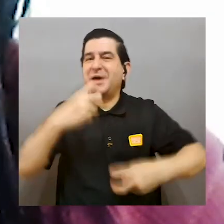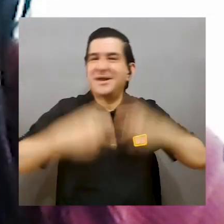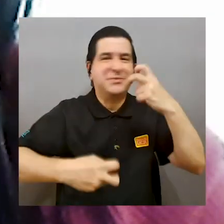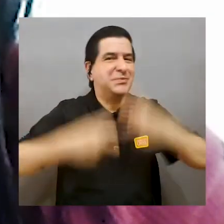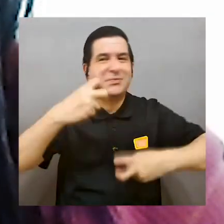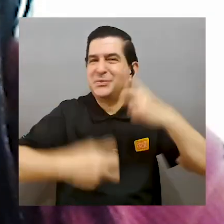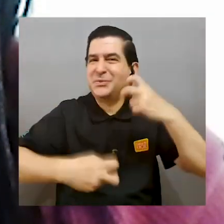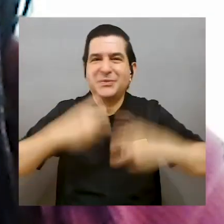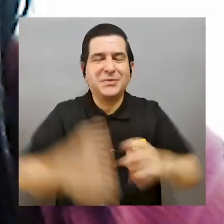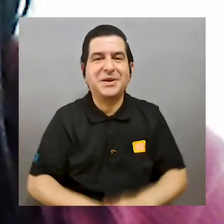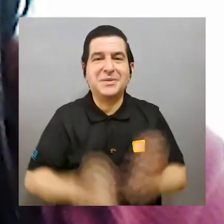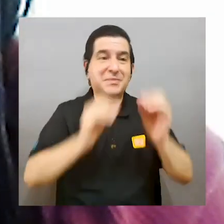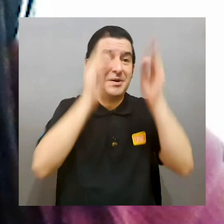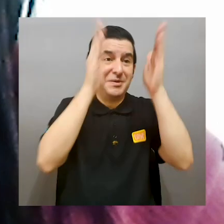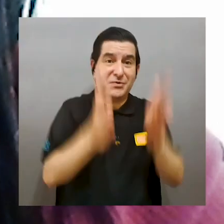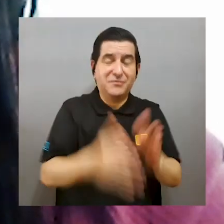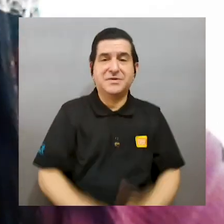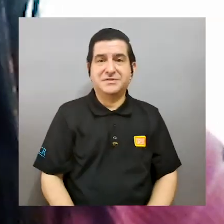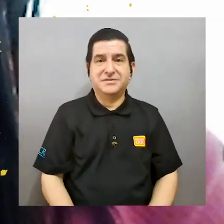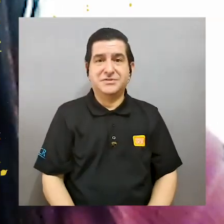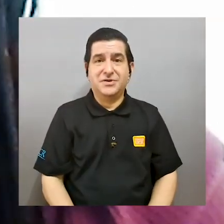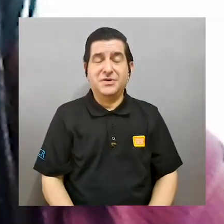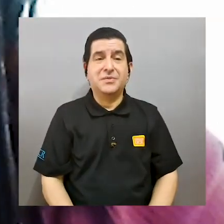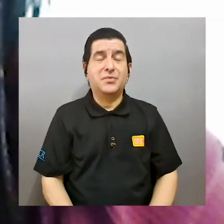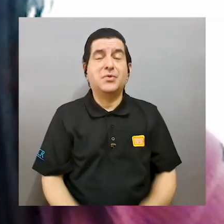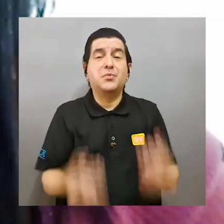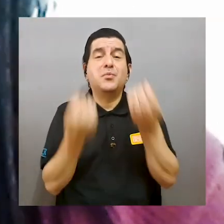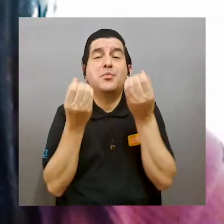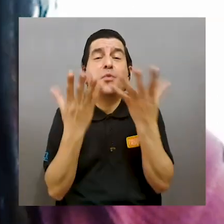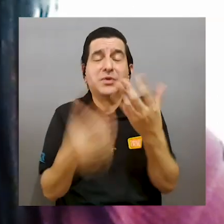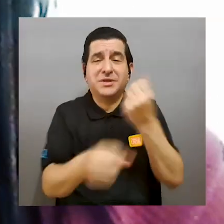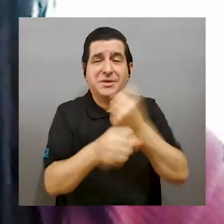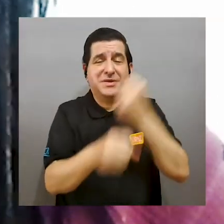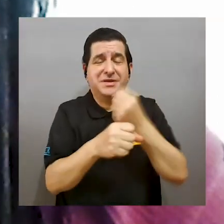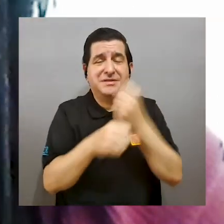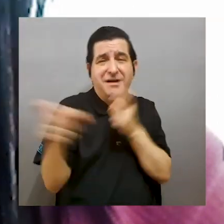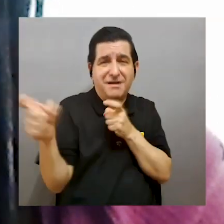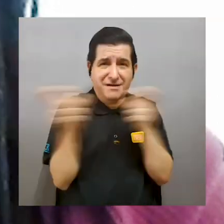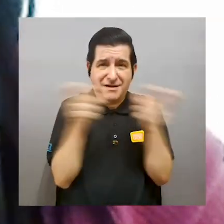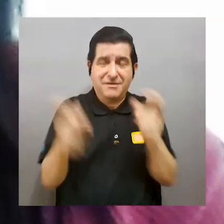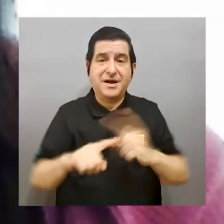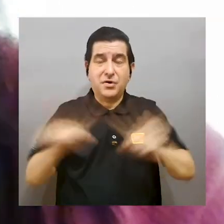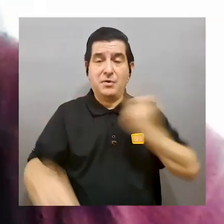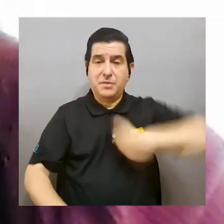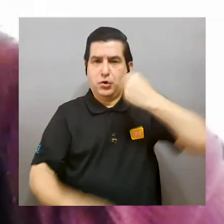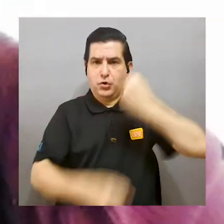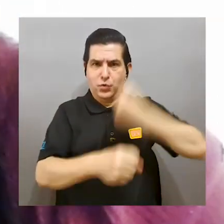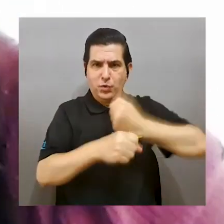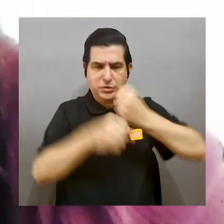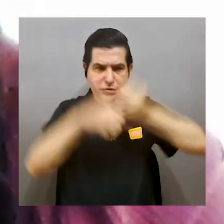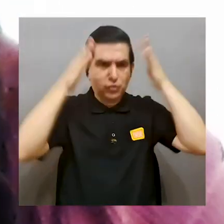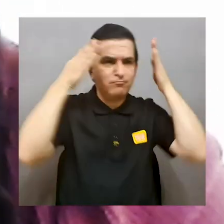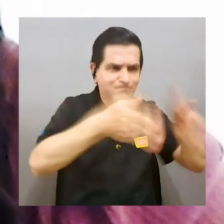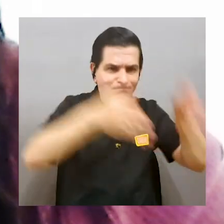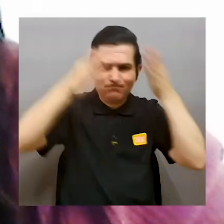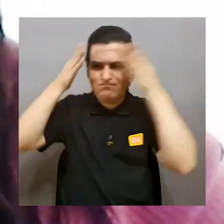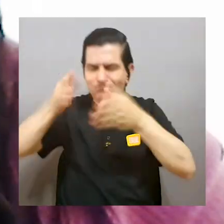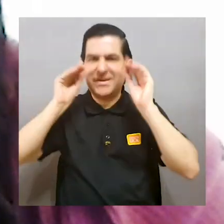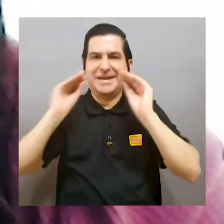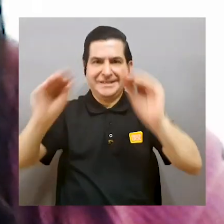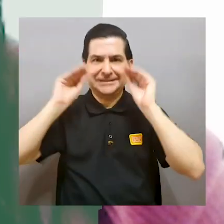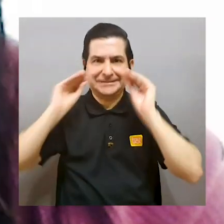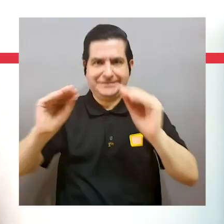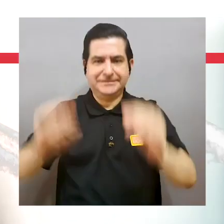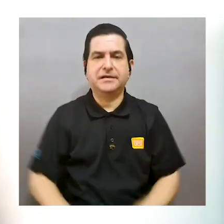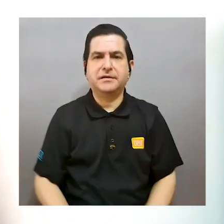un problema, ¿verdad? Para los docentes, porque nos cargan muchísimo de ese trabajo administrativo, cuando nuestra labor tiene que ir dirigida, ¿verdad?, a lo que es